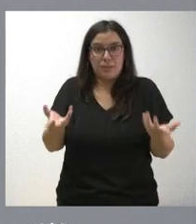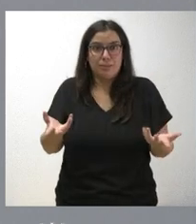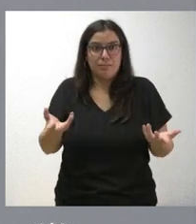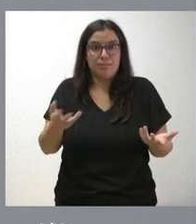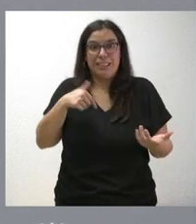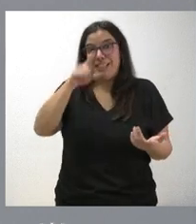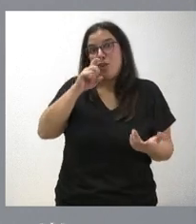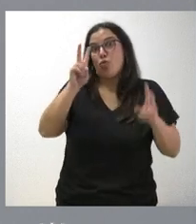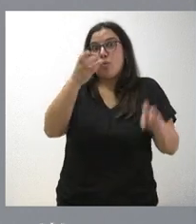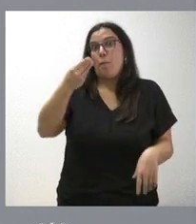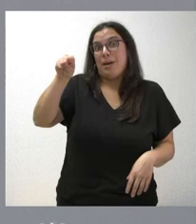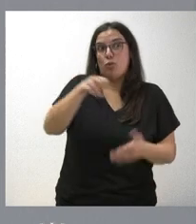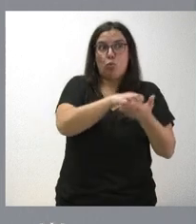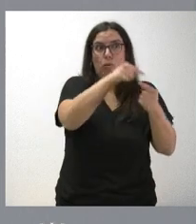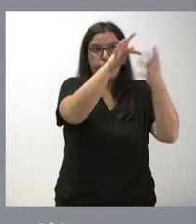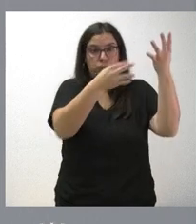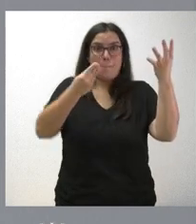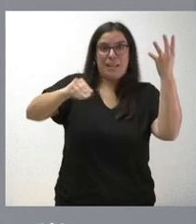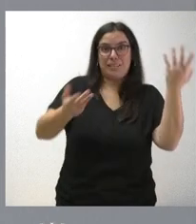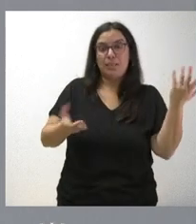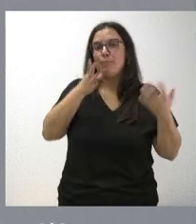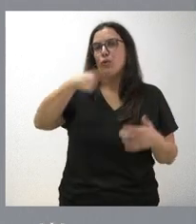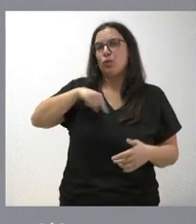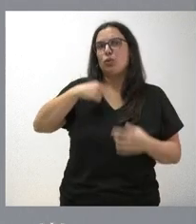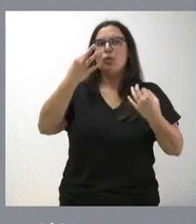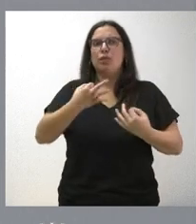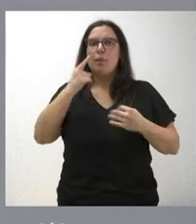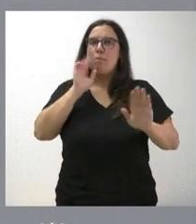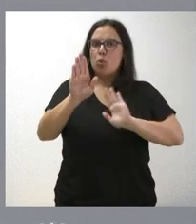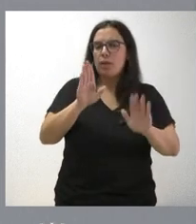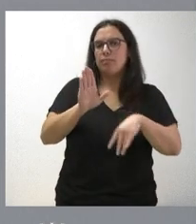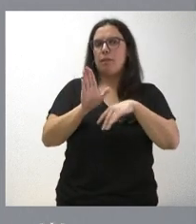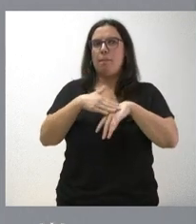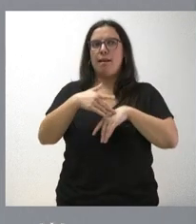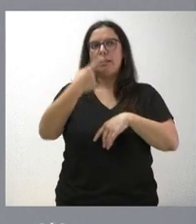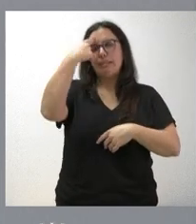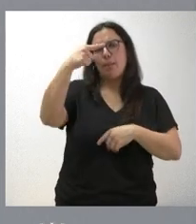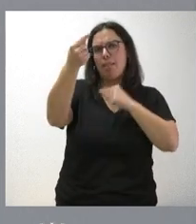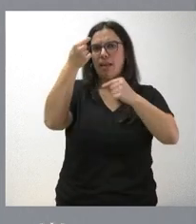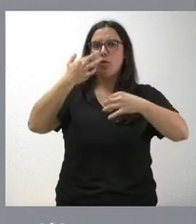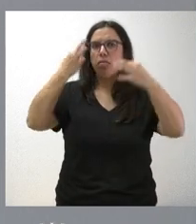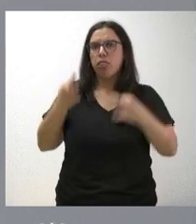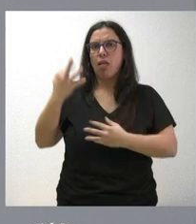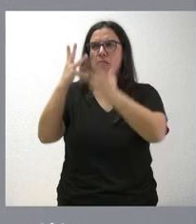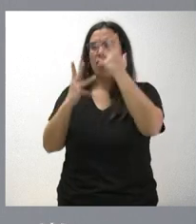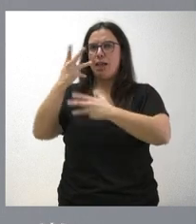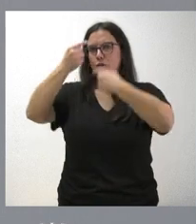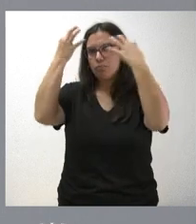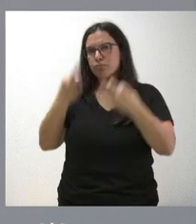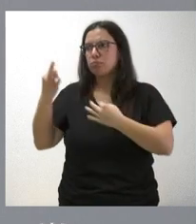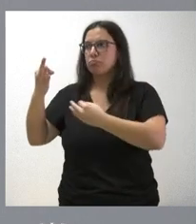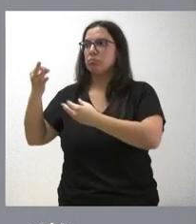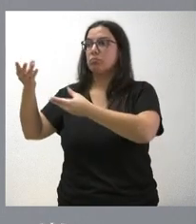de esta ocasión que no lo habido en anteriores ustedes saben que siempre hemos sido prudentes esperando a conocer datos reales para hacer los presupuestos más veraces